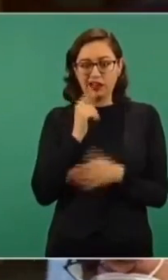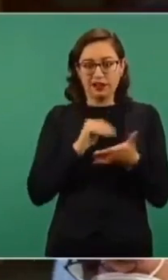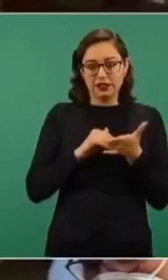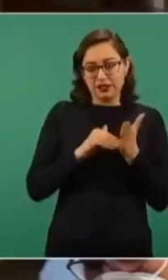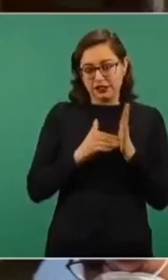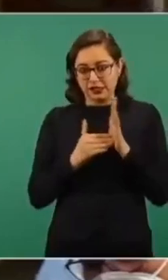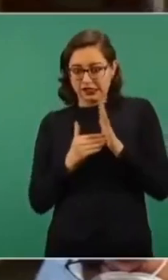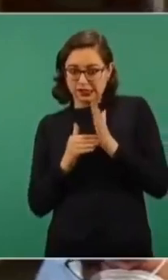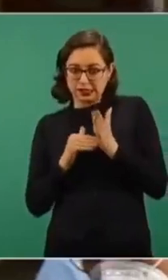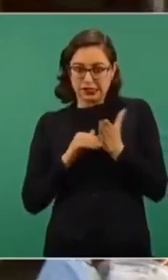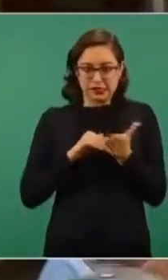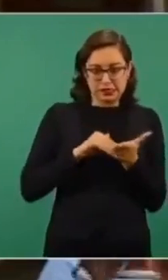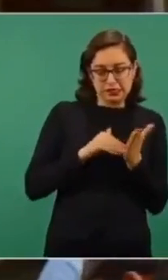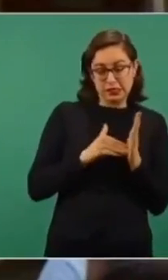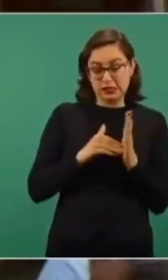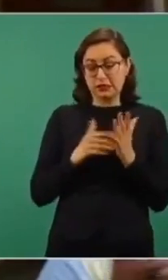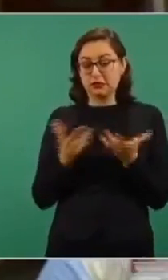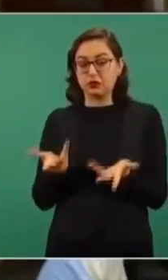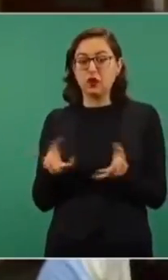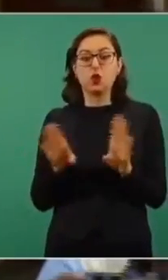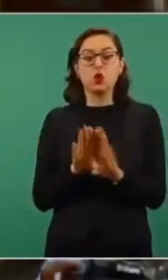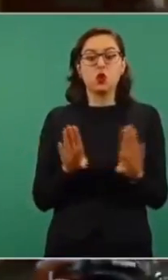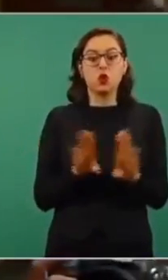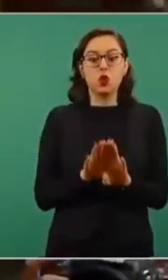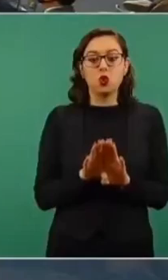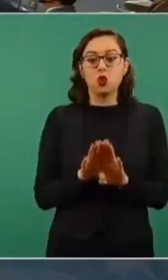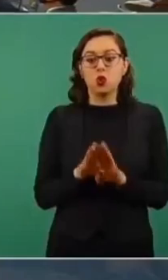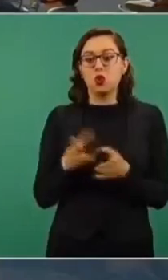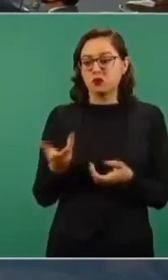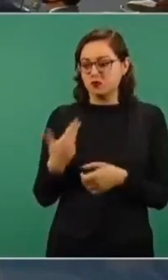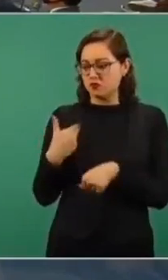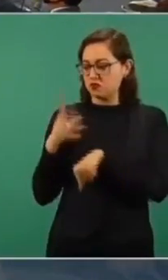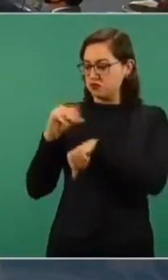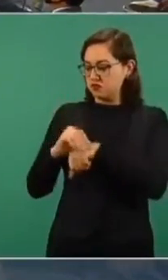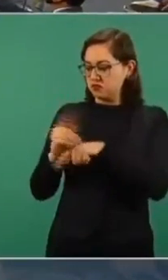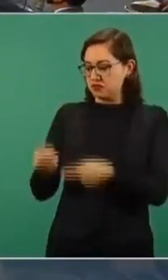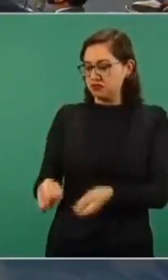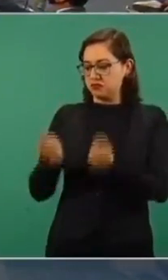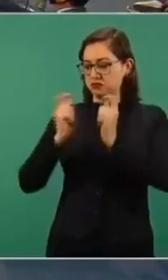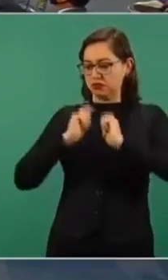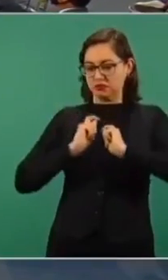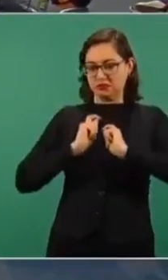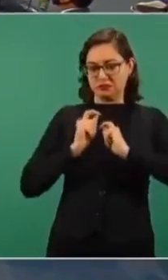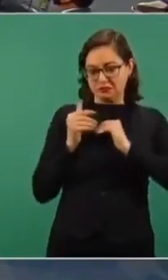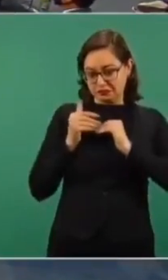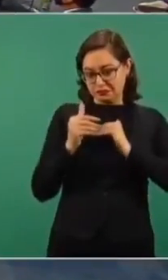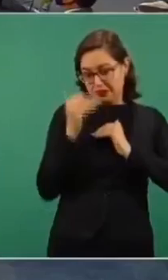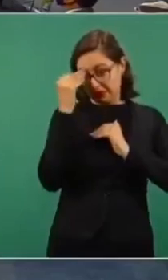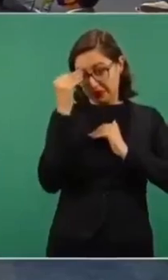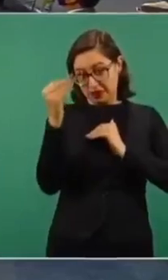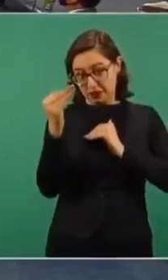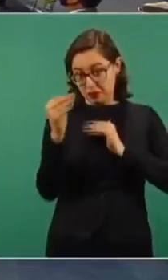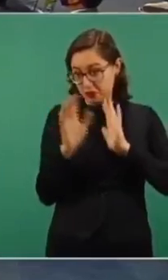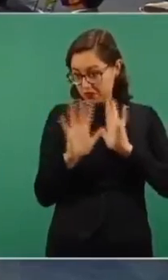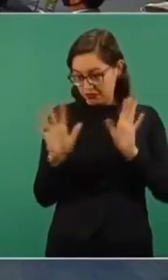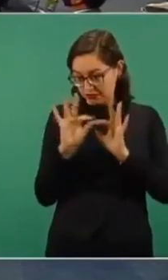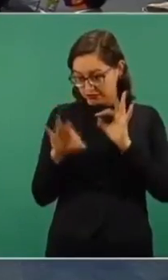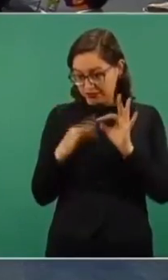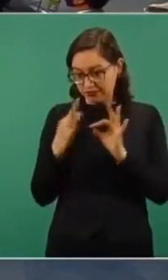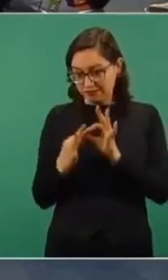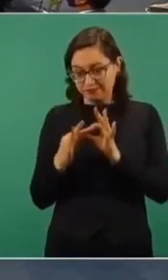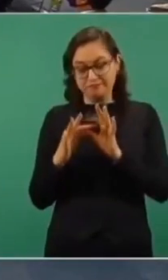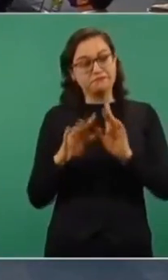que tienen, se la venden a otra empresa minera. Les leo un pequeño fragmento de